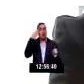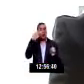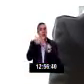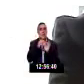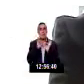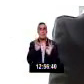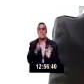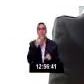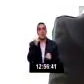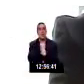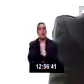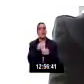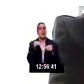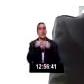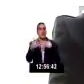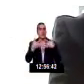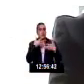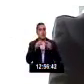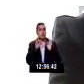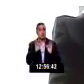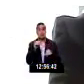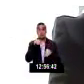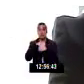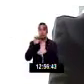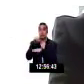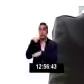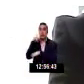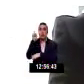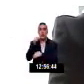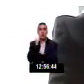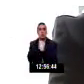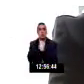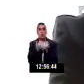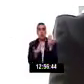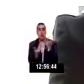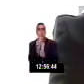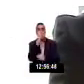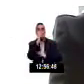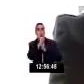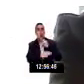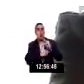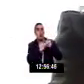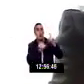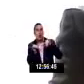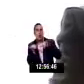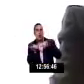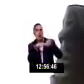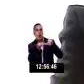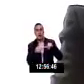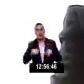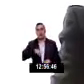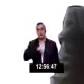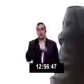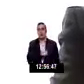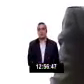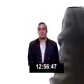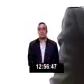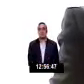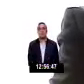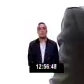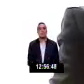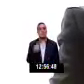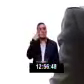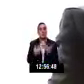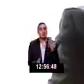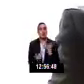eficiencia, agilidad y transparencia. Ecuador debe ir a la par de la modernización mundial, que exige a las naciones alinearse a sus